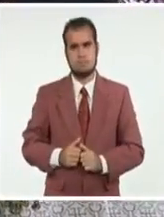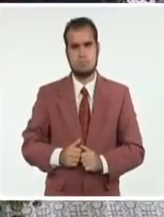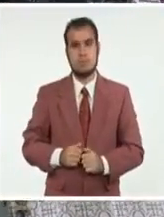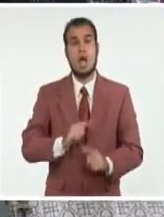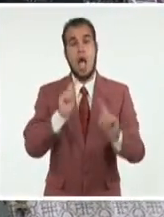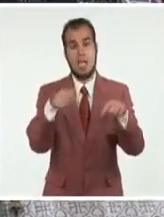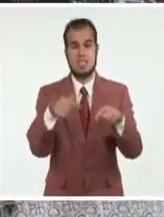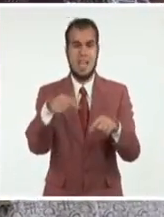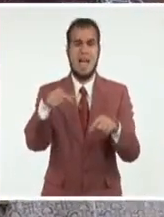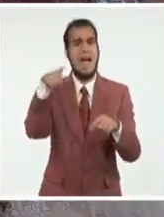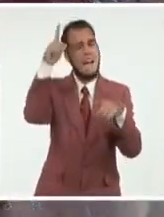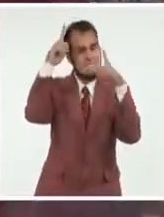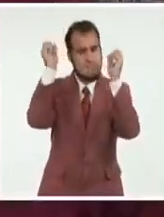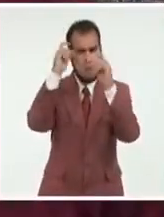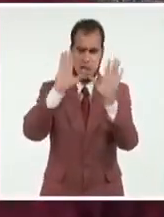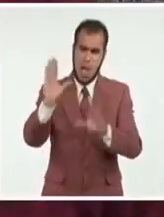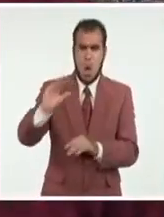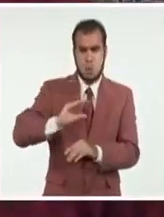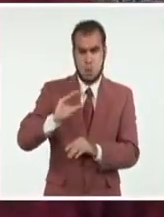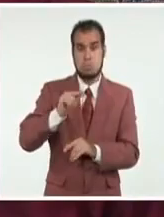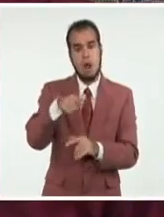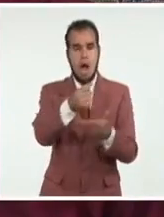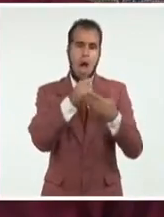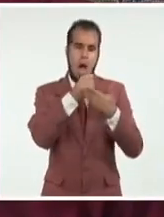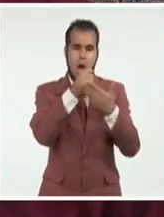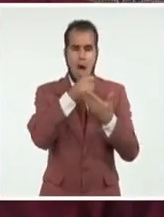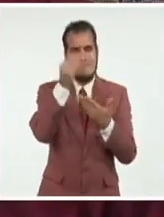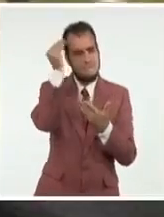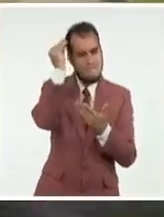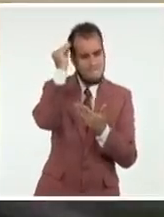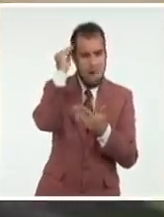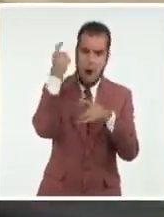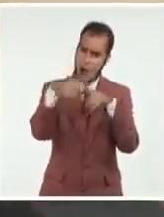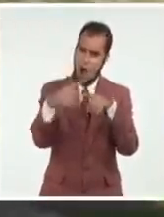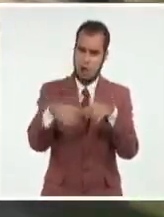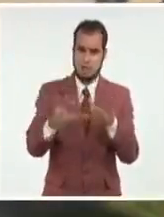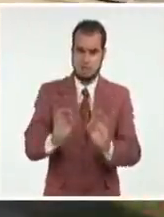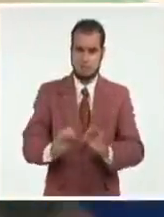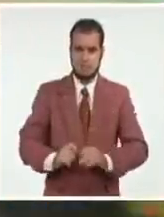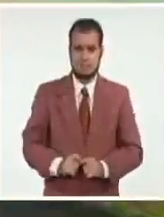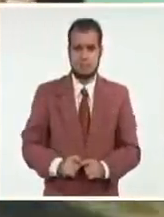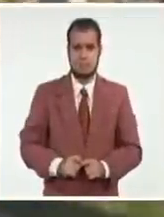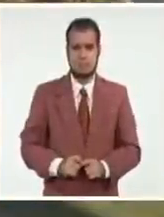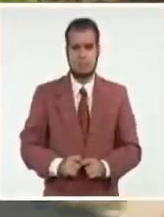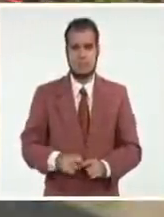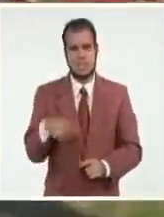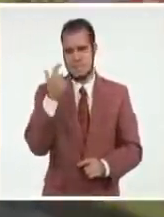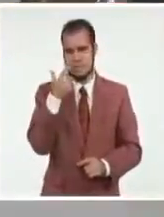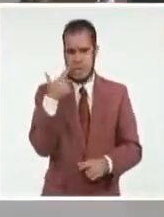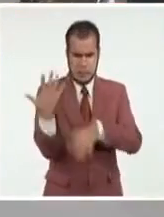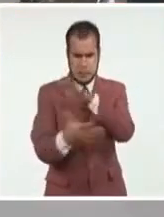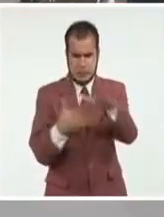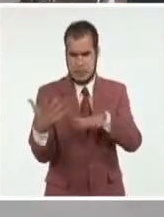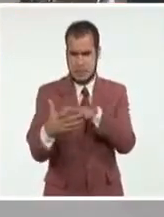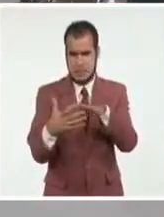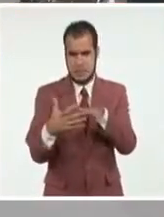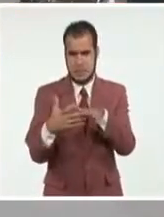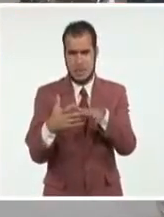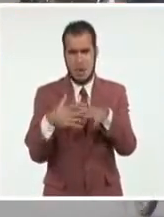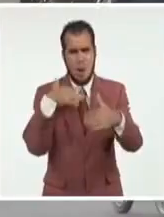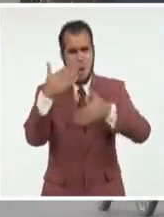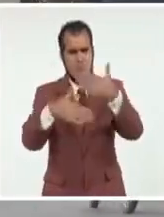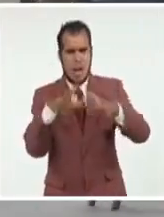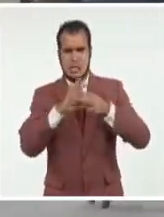es jubilada y me ha apoyado en las curas y las cosas así con las familias. La violencia no es el camino y el enfrentamiento entre